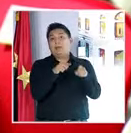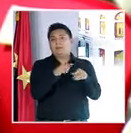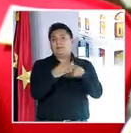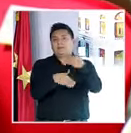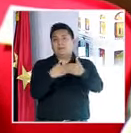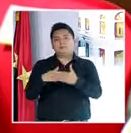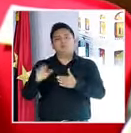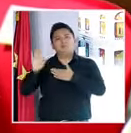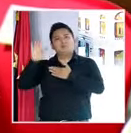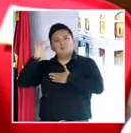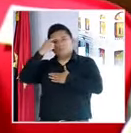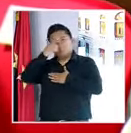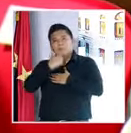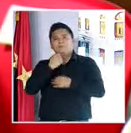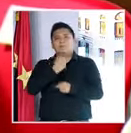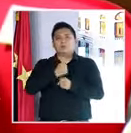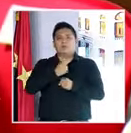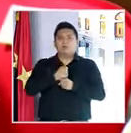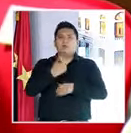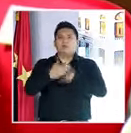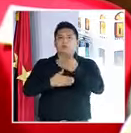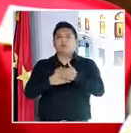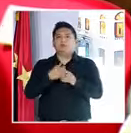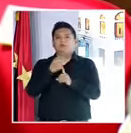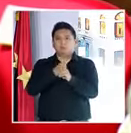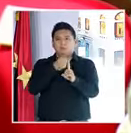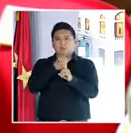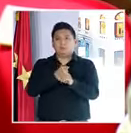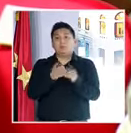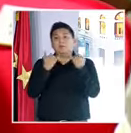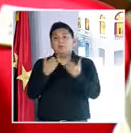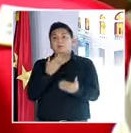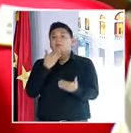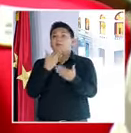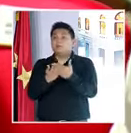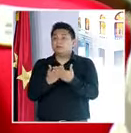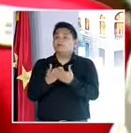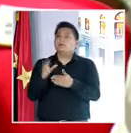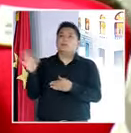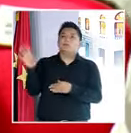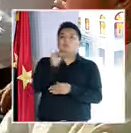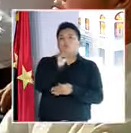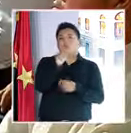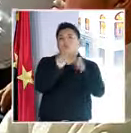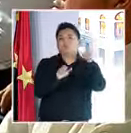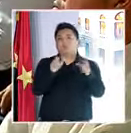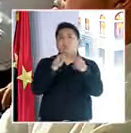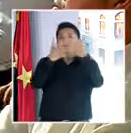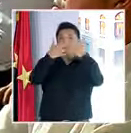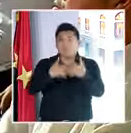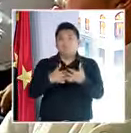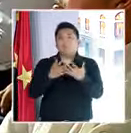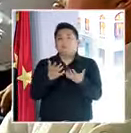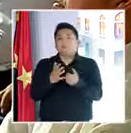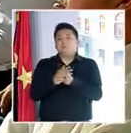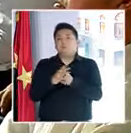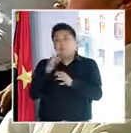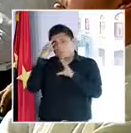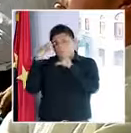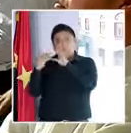transparencia en el ejercicio de la gestión pública. Y quiero agradecer a todos los aliados que aceptaron la invitación